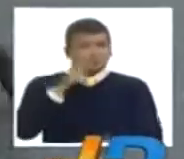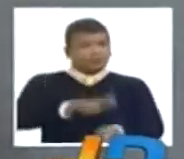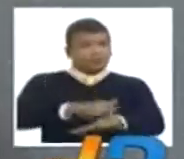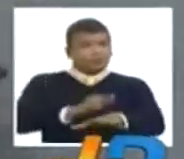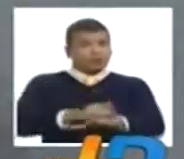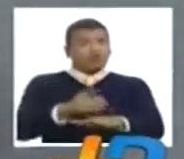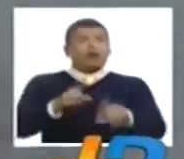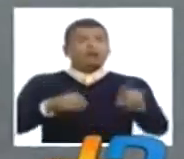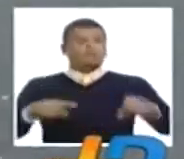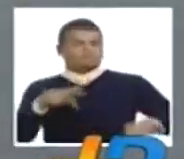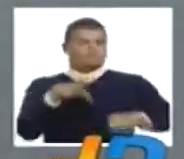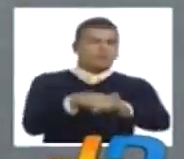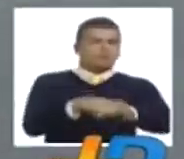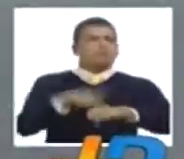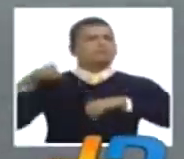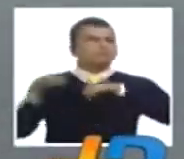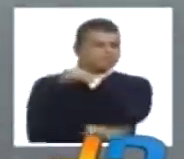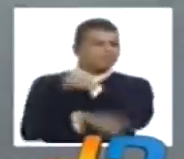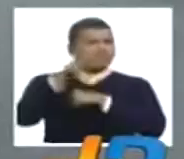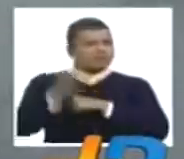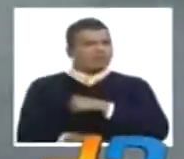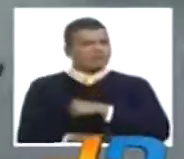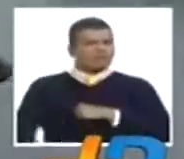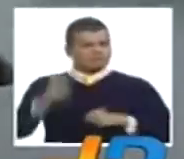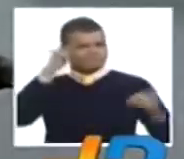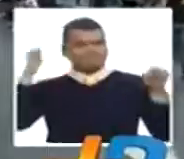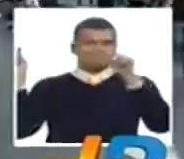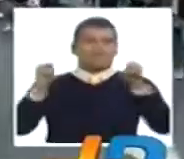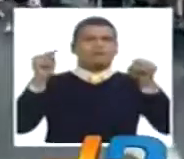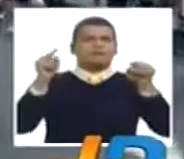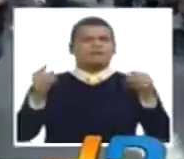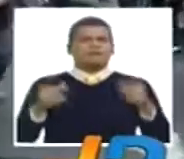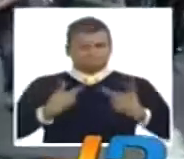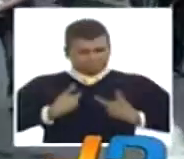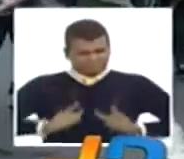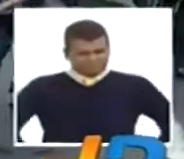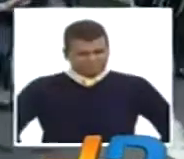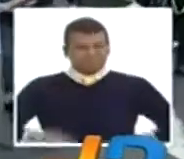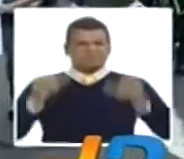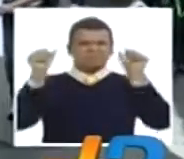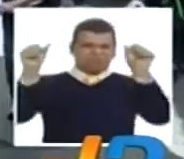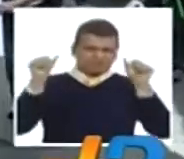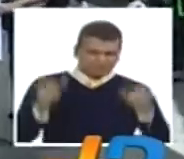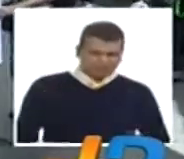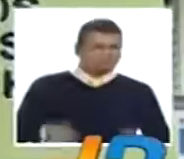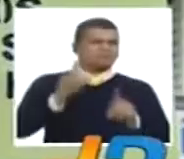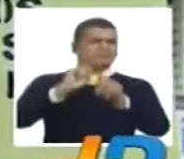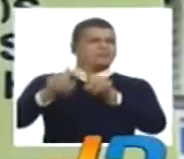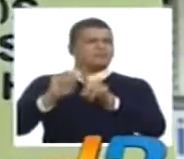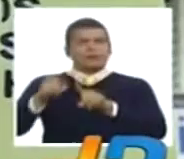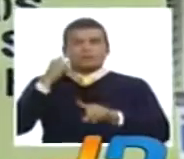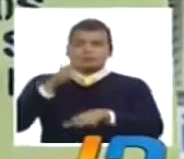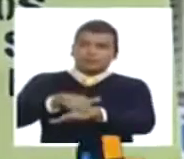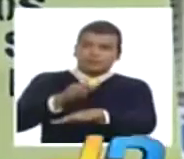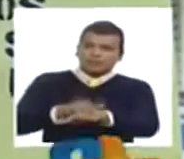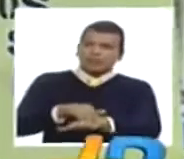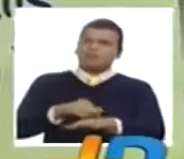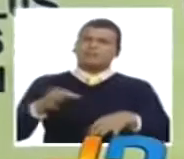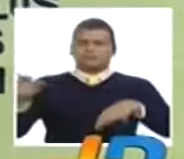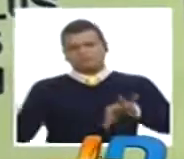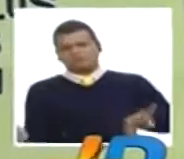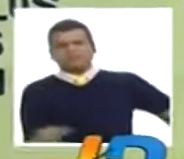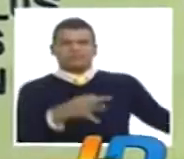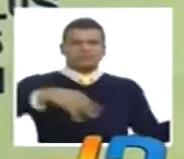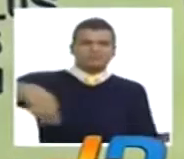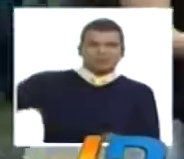del maltrato a los animales y castigos ejemplares para los maltratadores. Con camisetas, pancartas y arengas, los marchantes pedían que eventos como las corridas, las